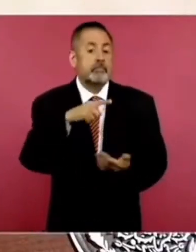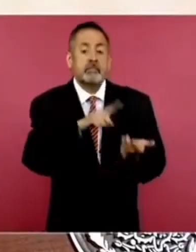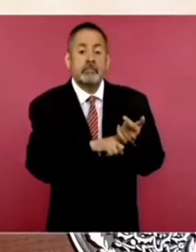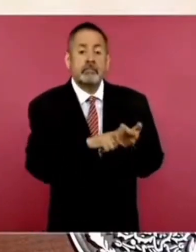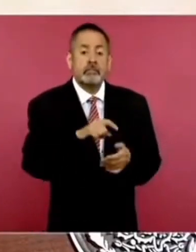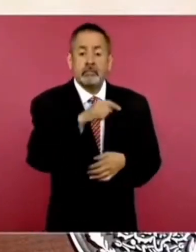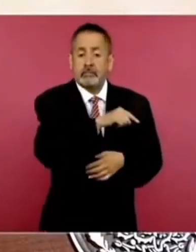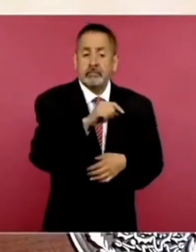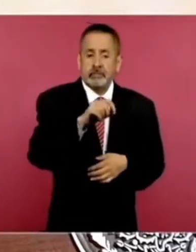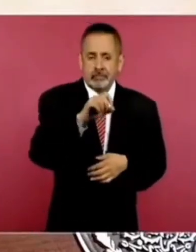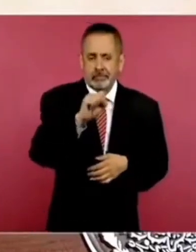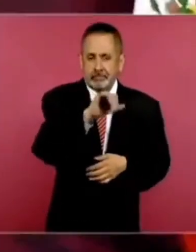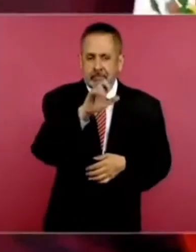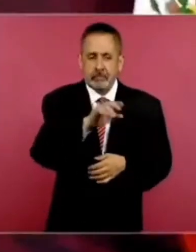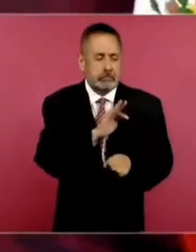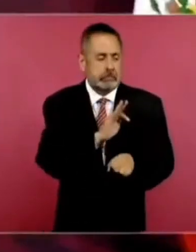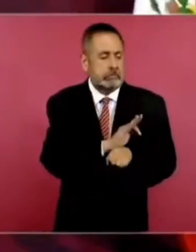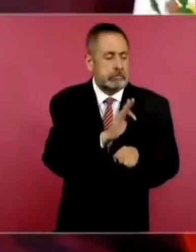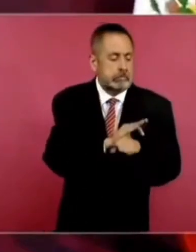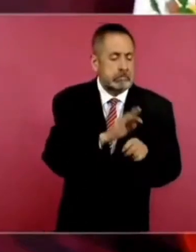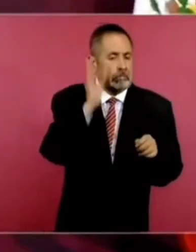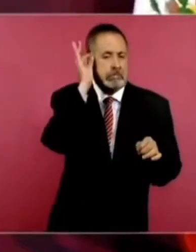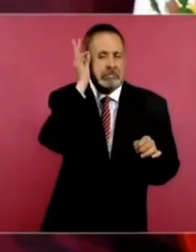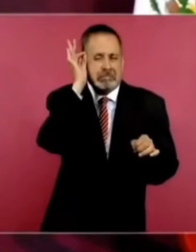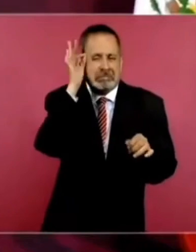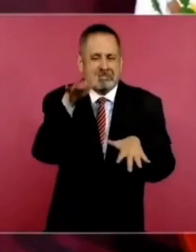de esas autoridades serviles